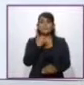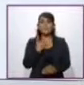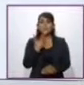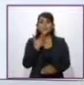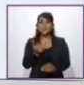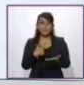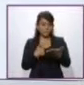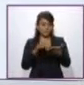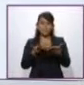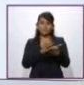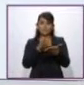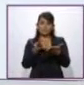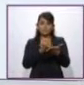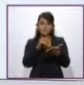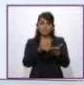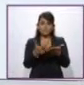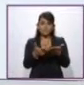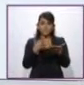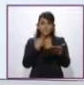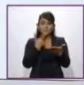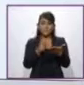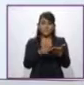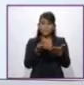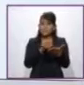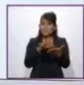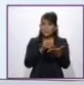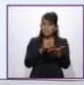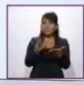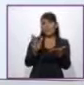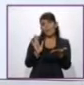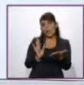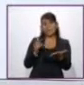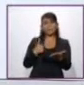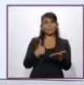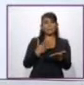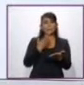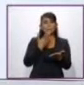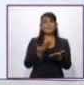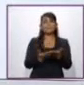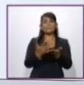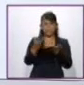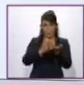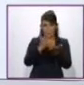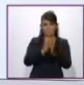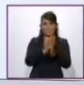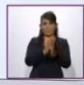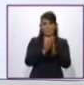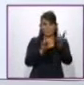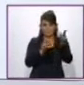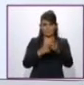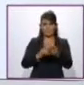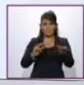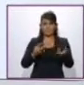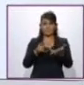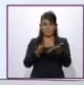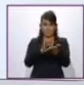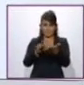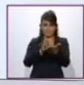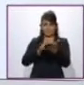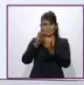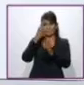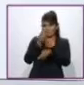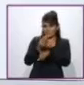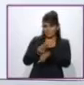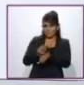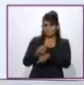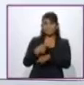¿No está funcionando su tableta, candidato? Bueno, vamos a pedir el apoyo técnico. Mientras tanto, les recuerdo